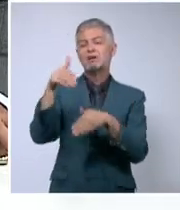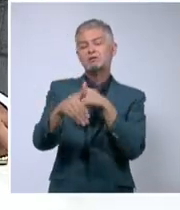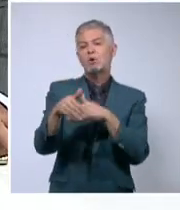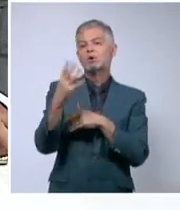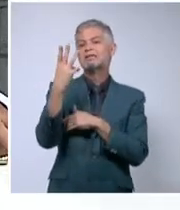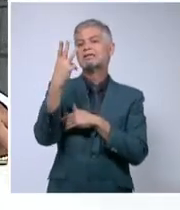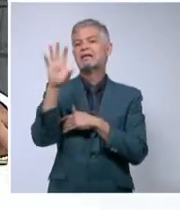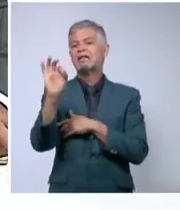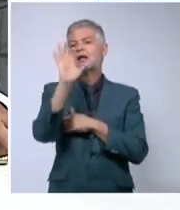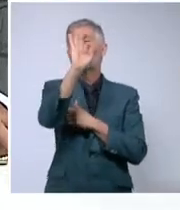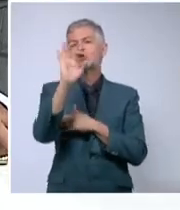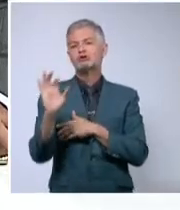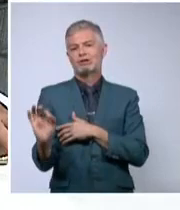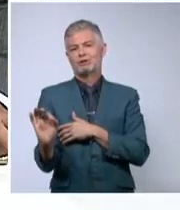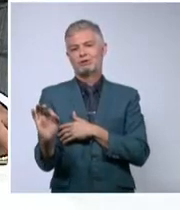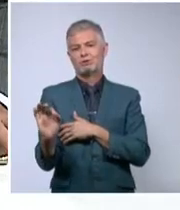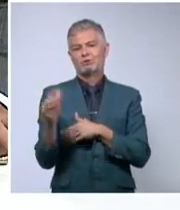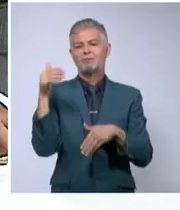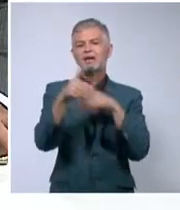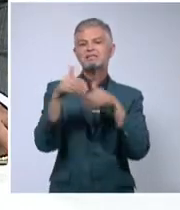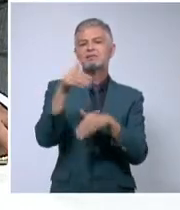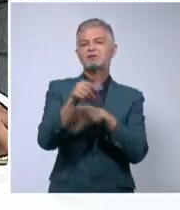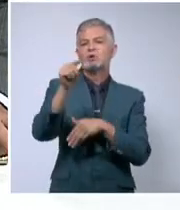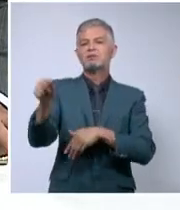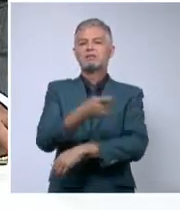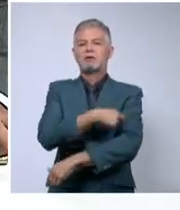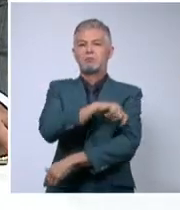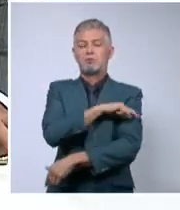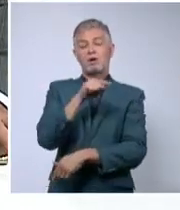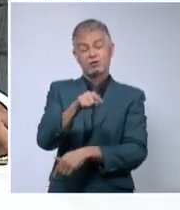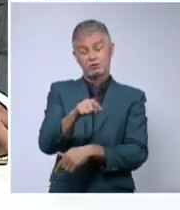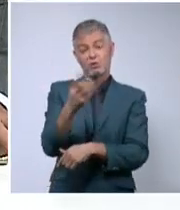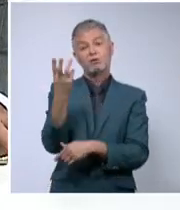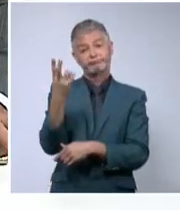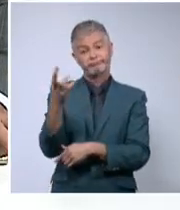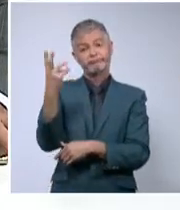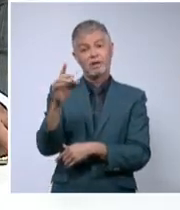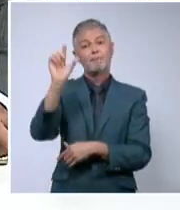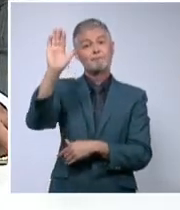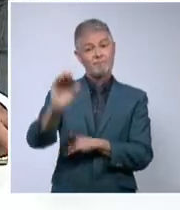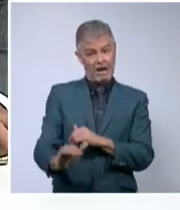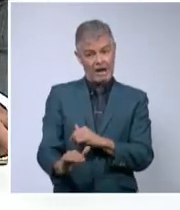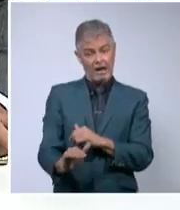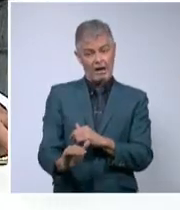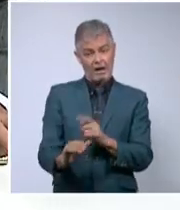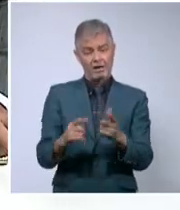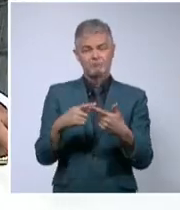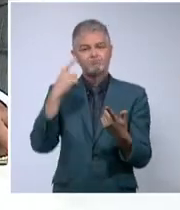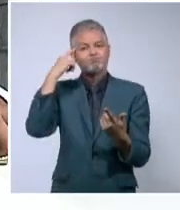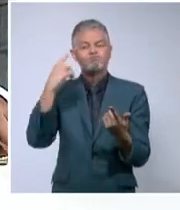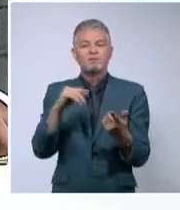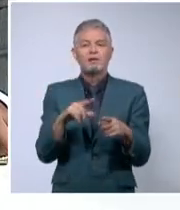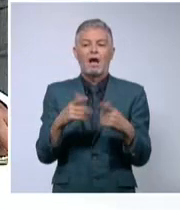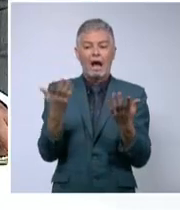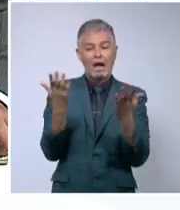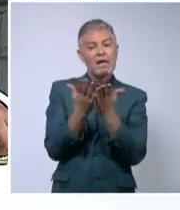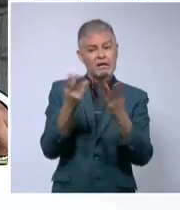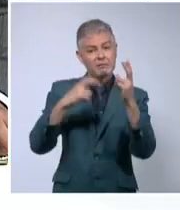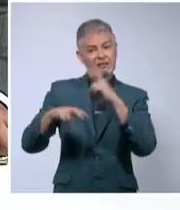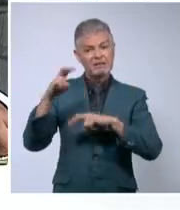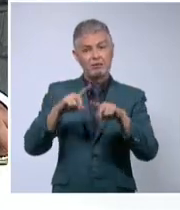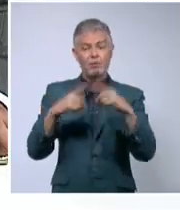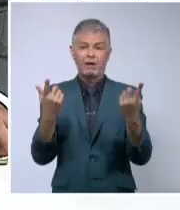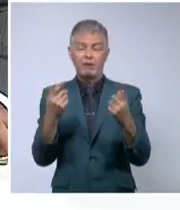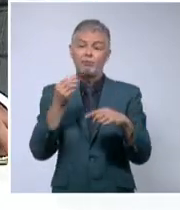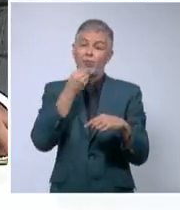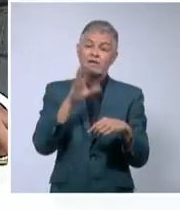30%, una cifra sin dudas baja y que habrá que estudiar en detalles cuáles fueron sus causas. Posiblemente la